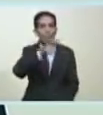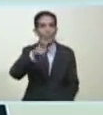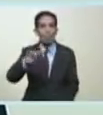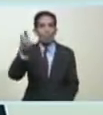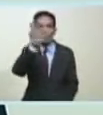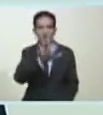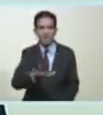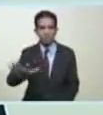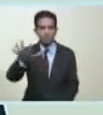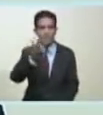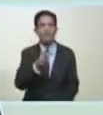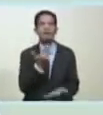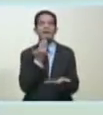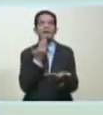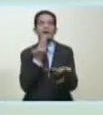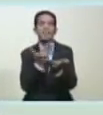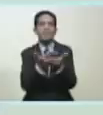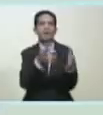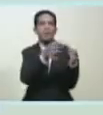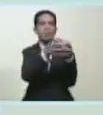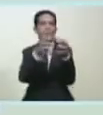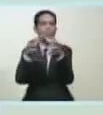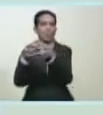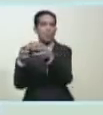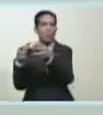agradezco a las instituciones.